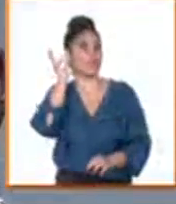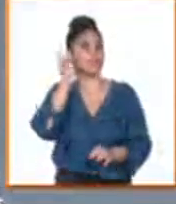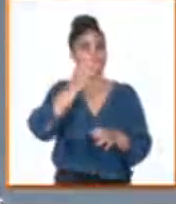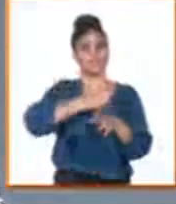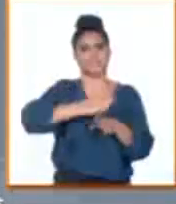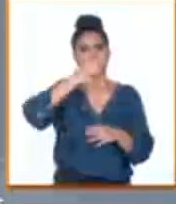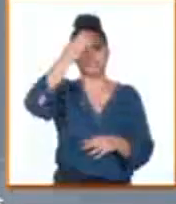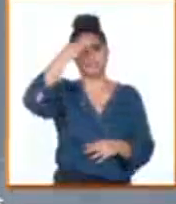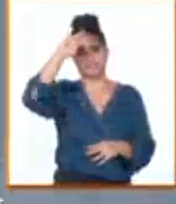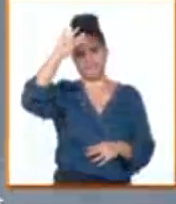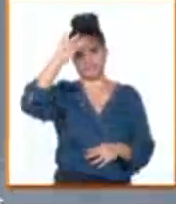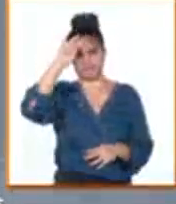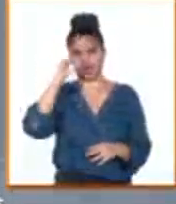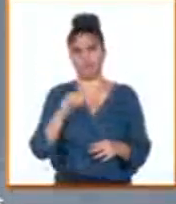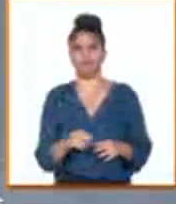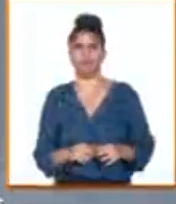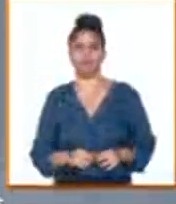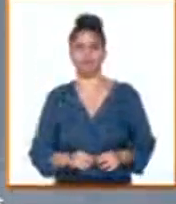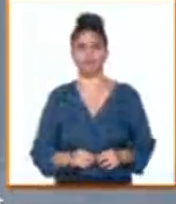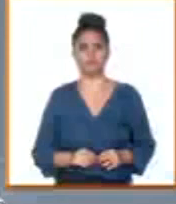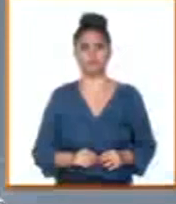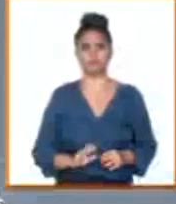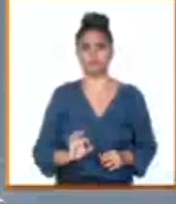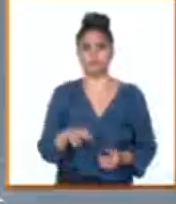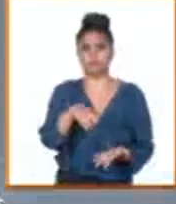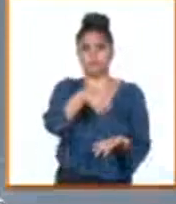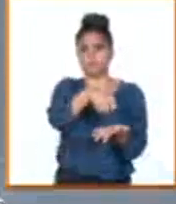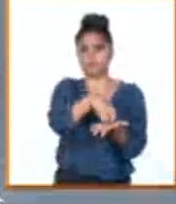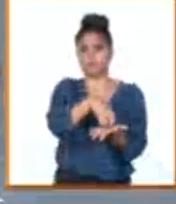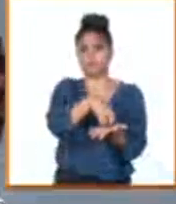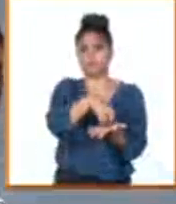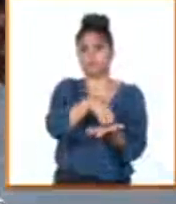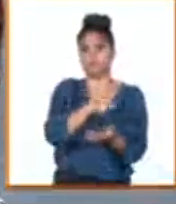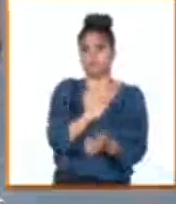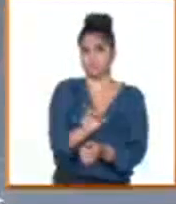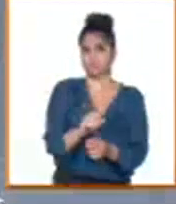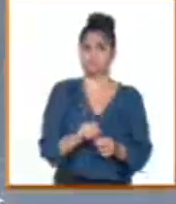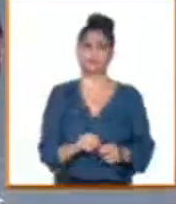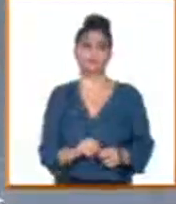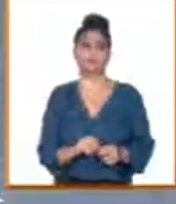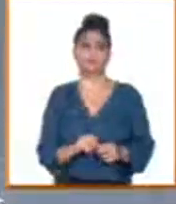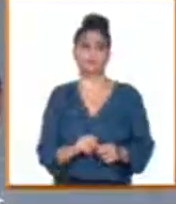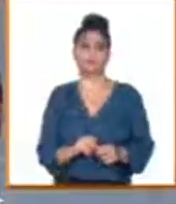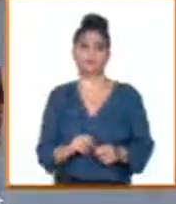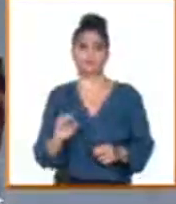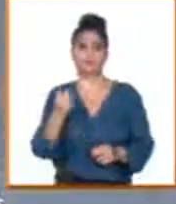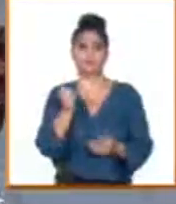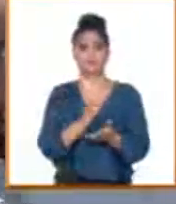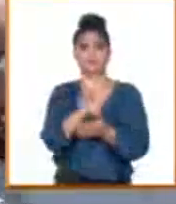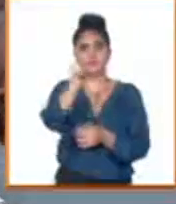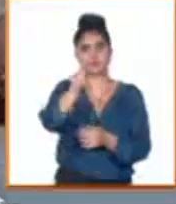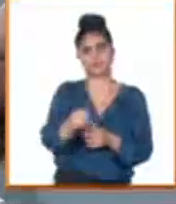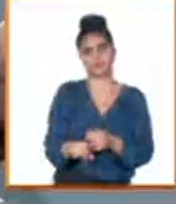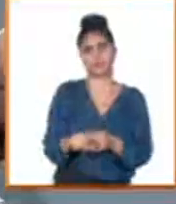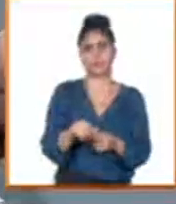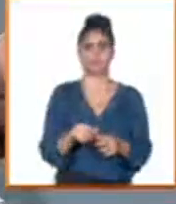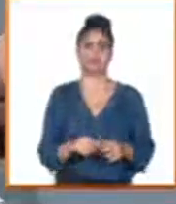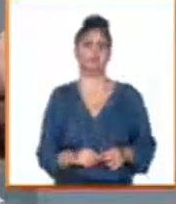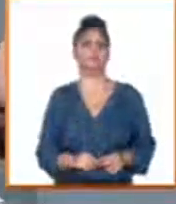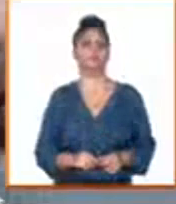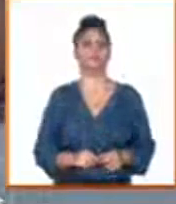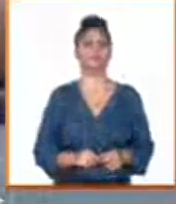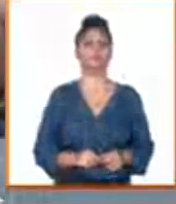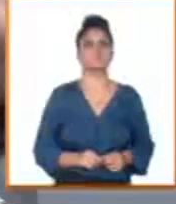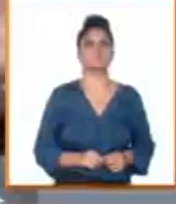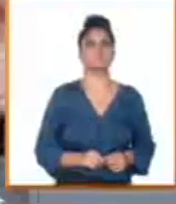no somos las caras visibles, ¿eh? Aquí había desde el aporte de un pequeño de un estudiante de pregrado con una tesis importante de